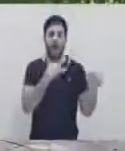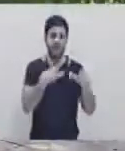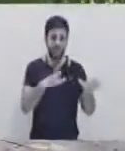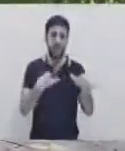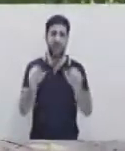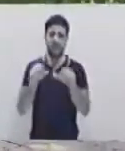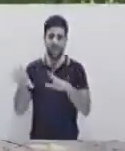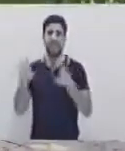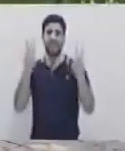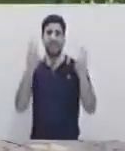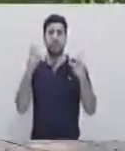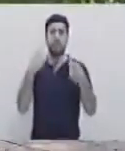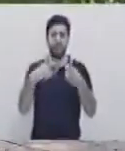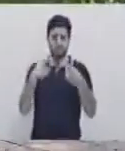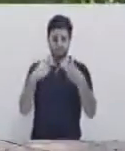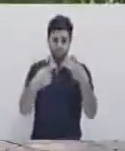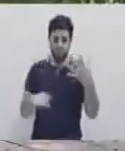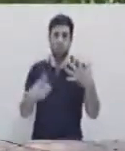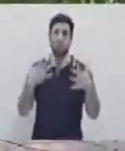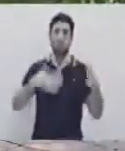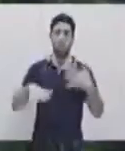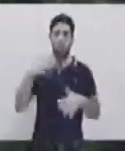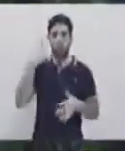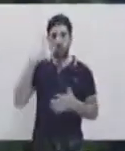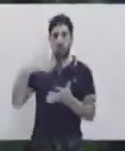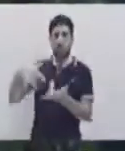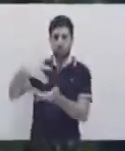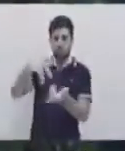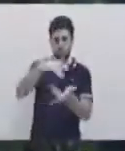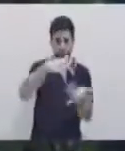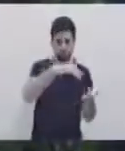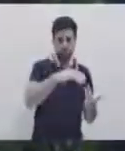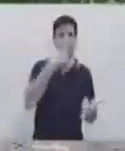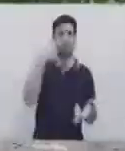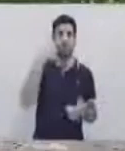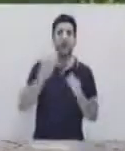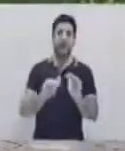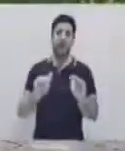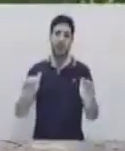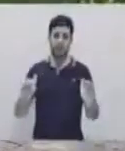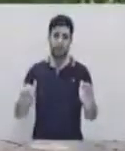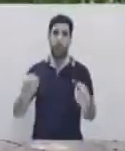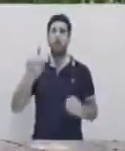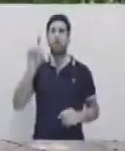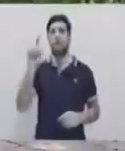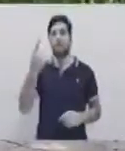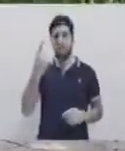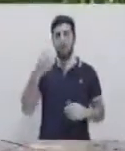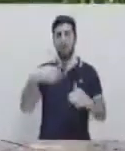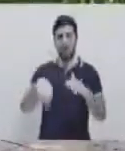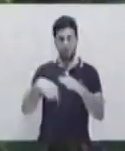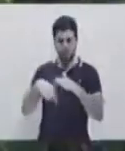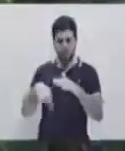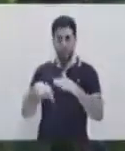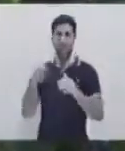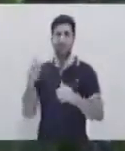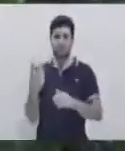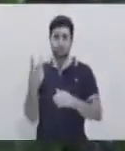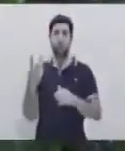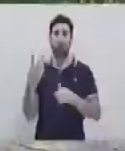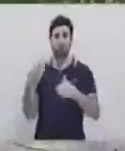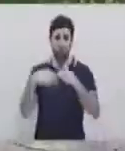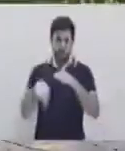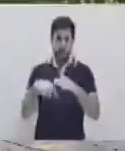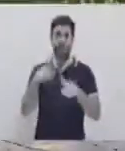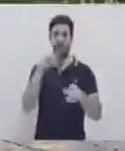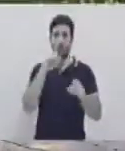realizar unas actividades y juegos para la recreación. Esto es para aplicarlo en niños de primer ciclo primaria, primero,